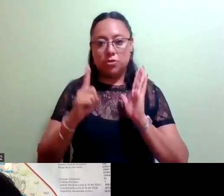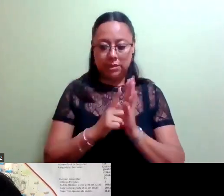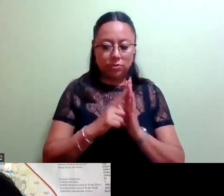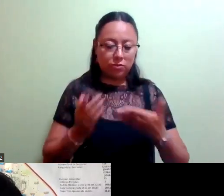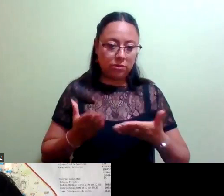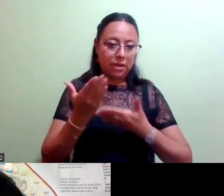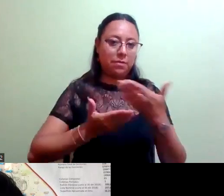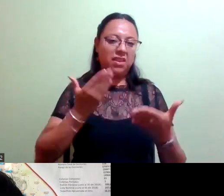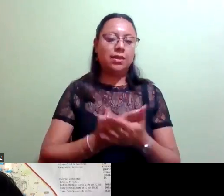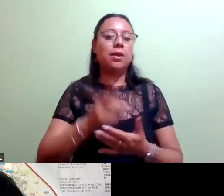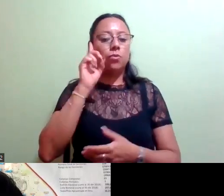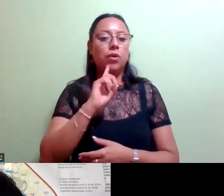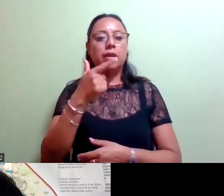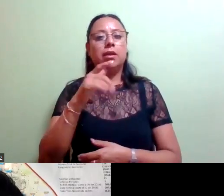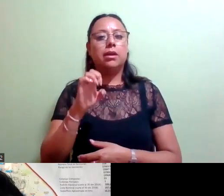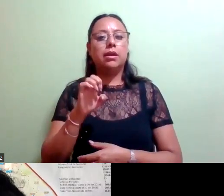ciudadana Genoveva